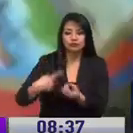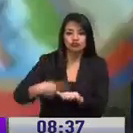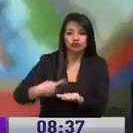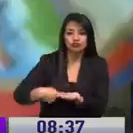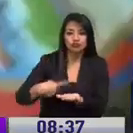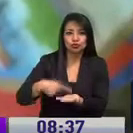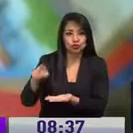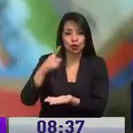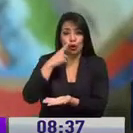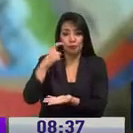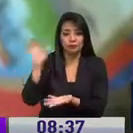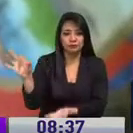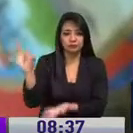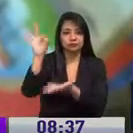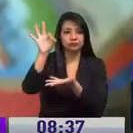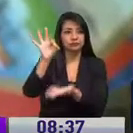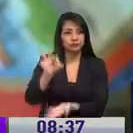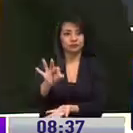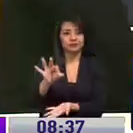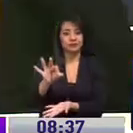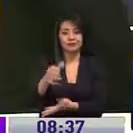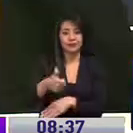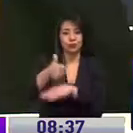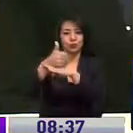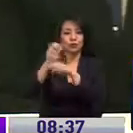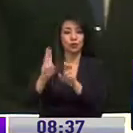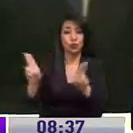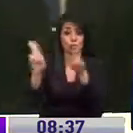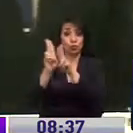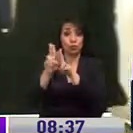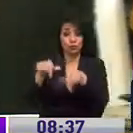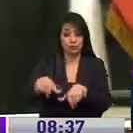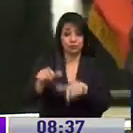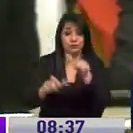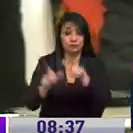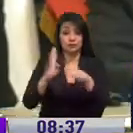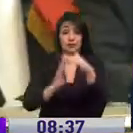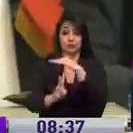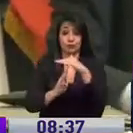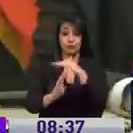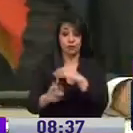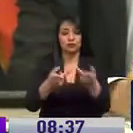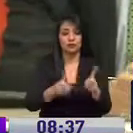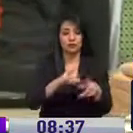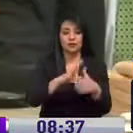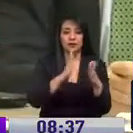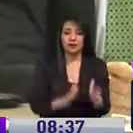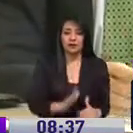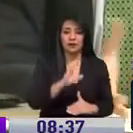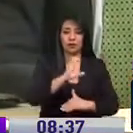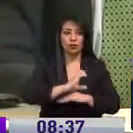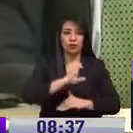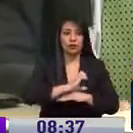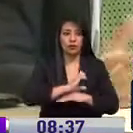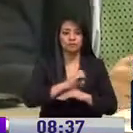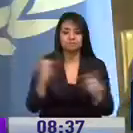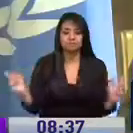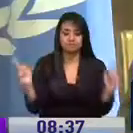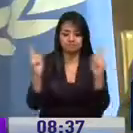Filippo Grandi, representante del Alto Comisionado de las Naciones Unidas para los Refugiados, ACNUR, y el canciller ecuatoriano, José